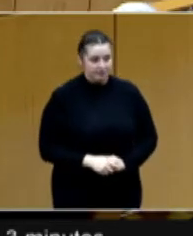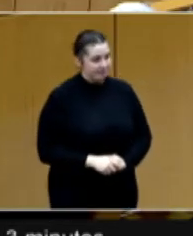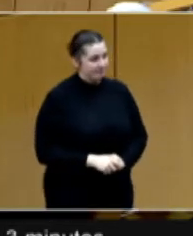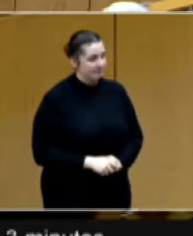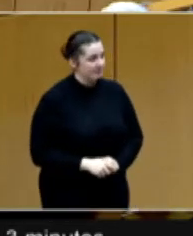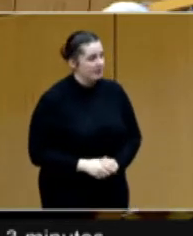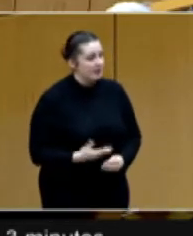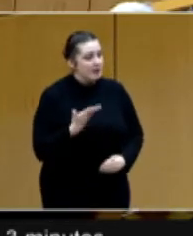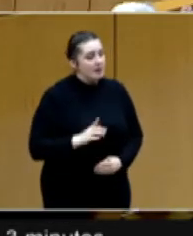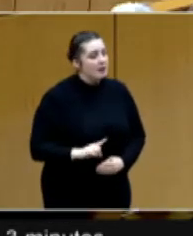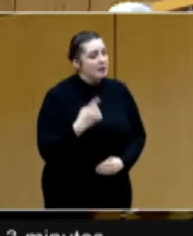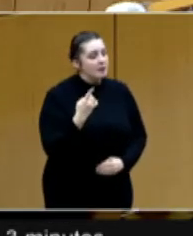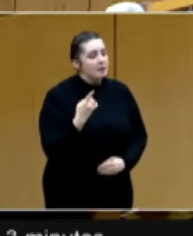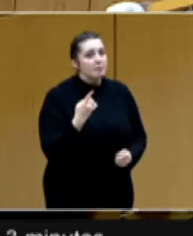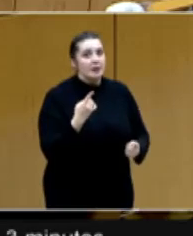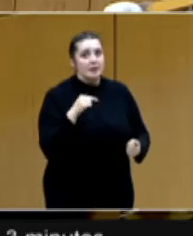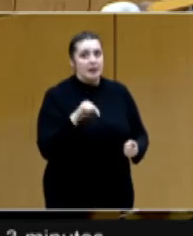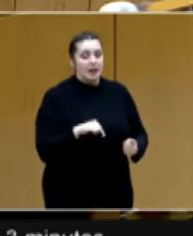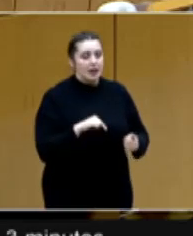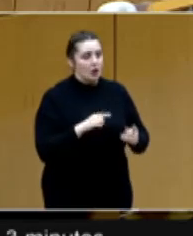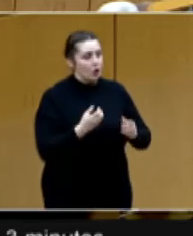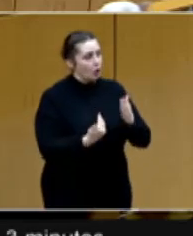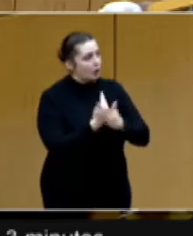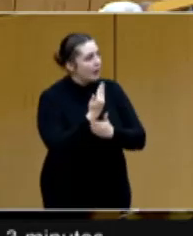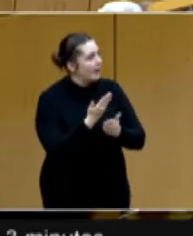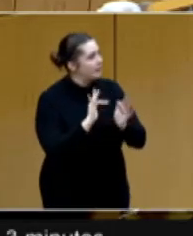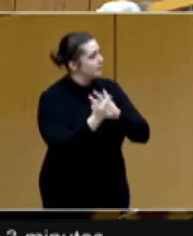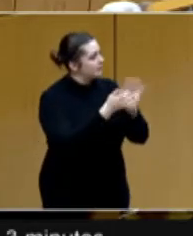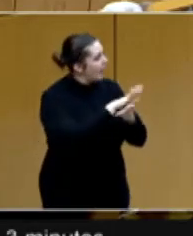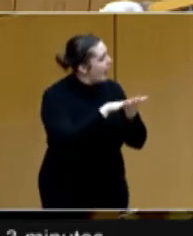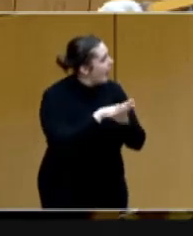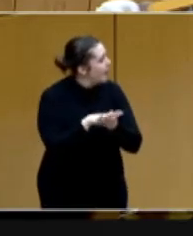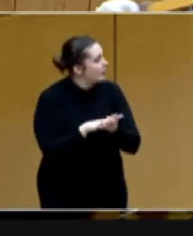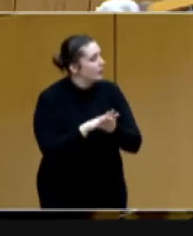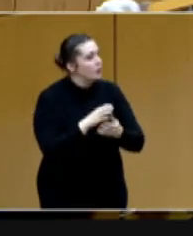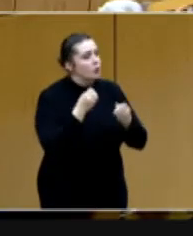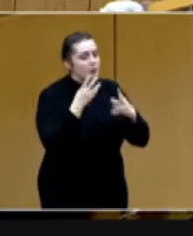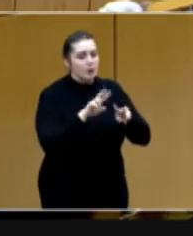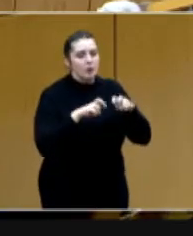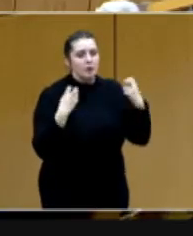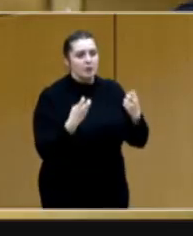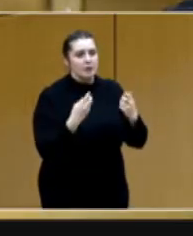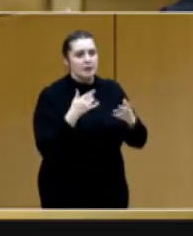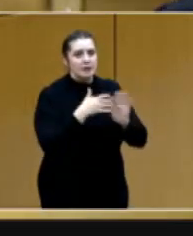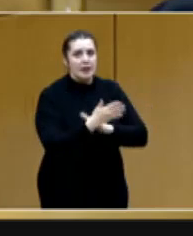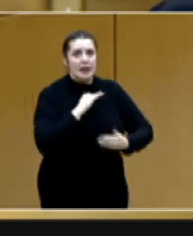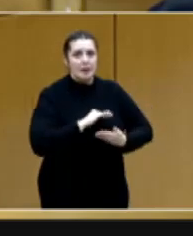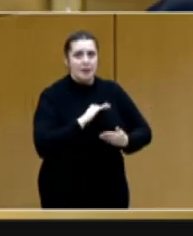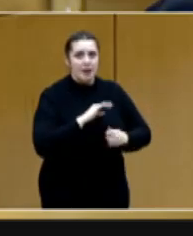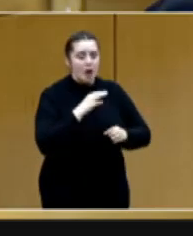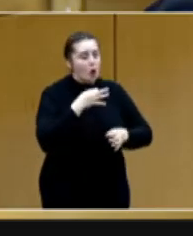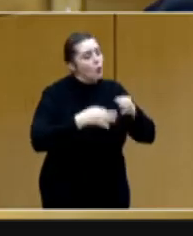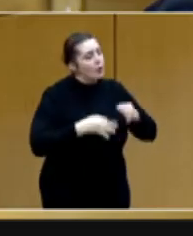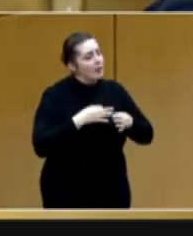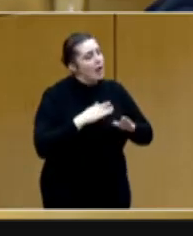en las que interactuemos y de eso se trata bueno el título en la mesa redonda es el ejercicio y la capacidad jurídica en condiciones de igualdad